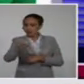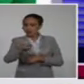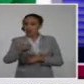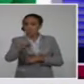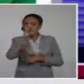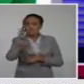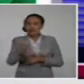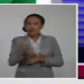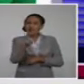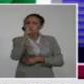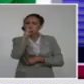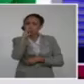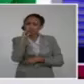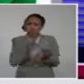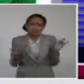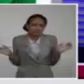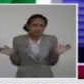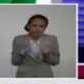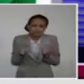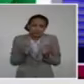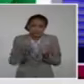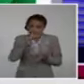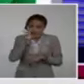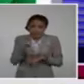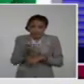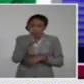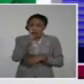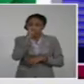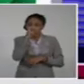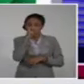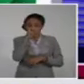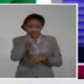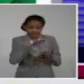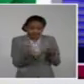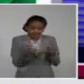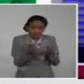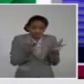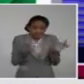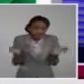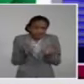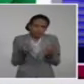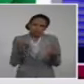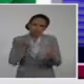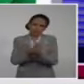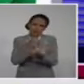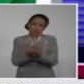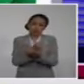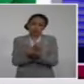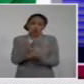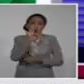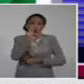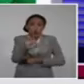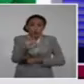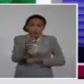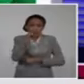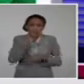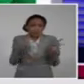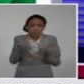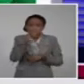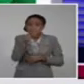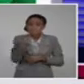1 año. De ellos, mucho riesgo, 8 lactantes menores de 6